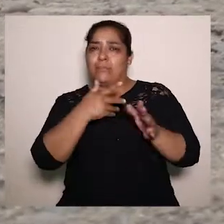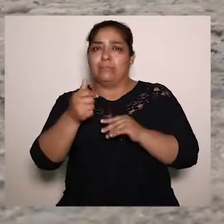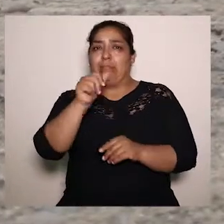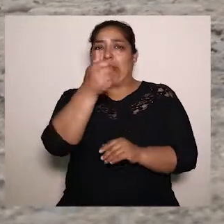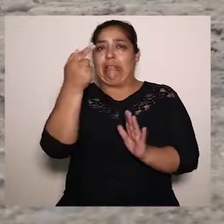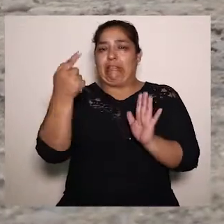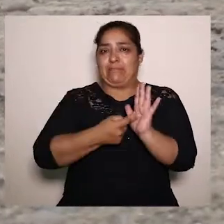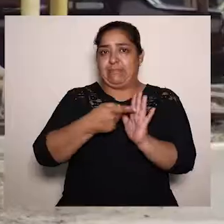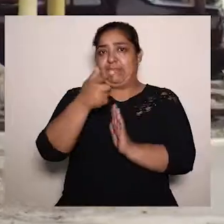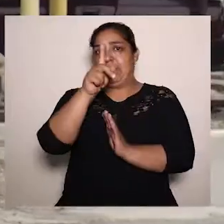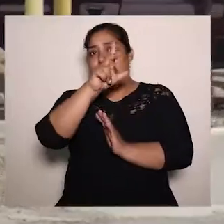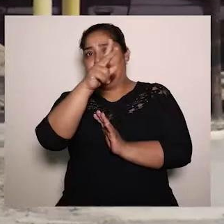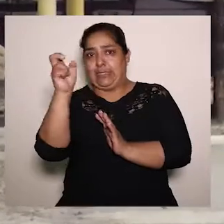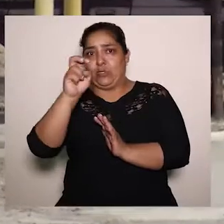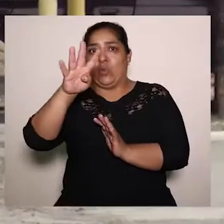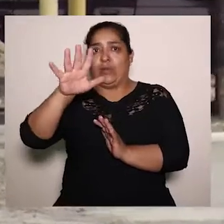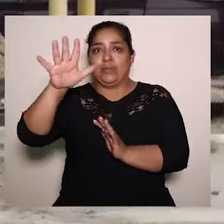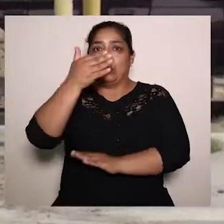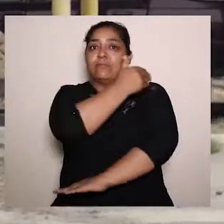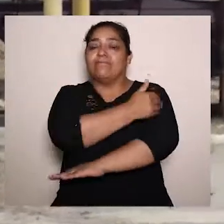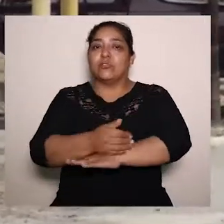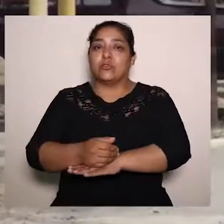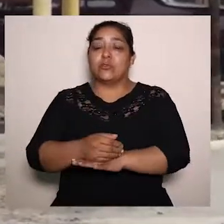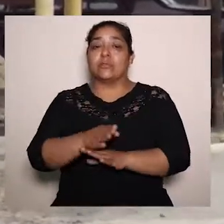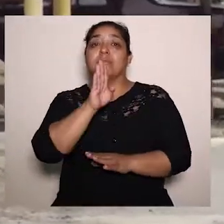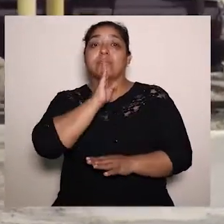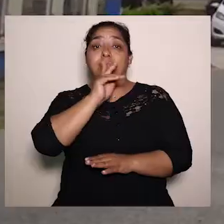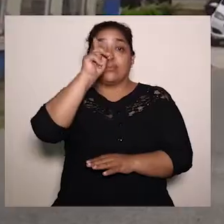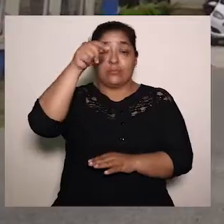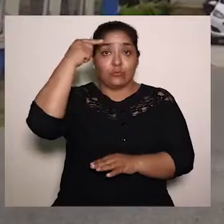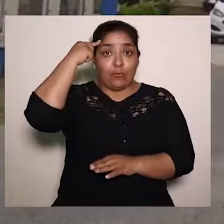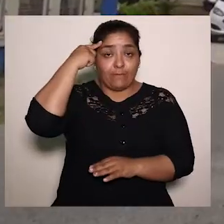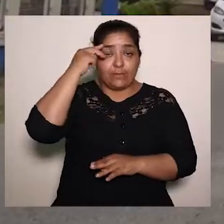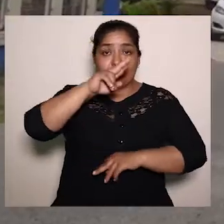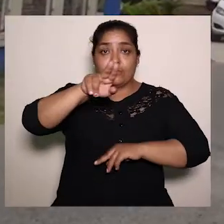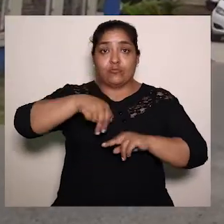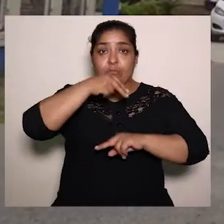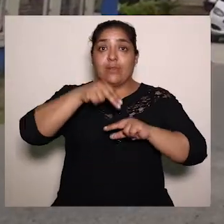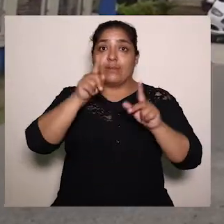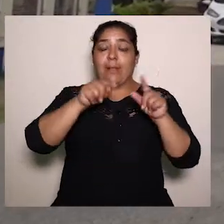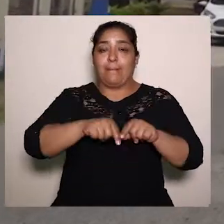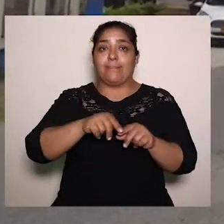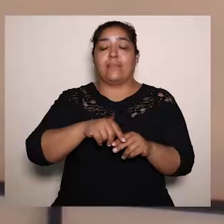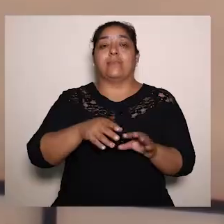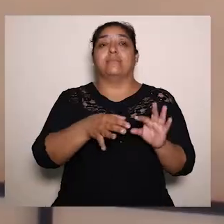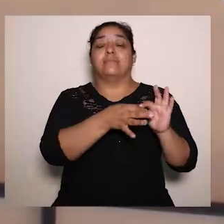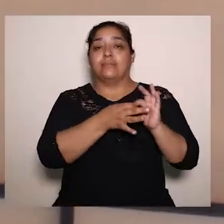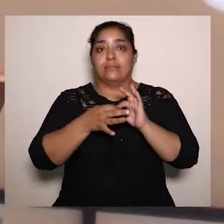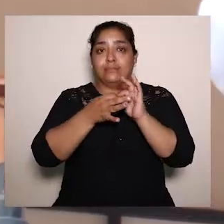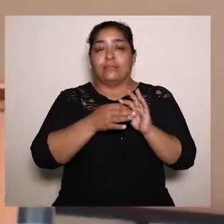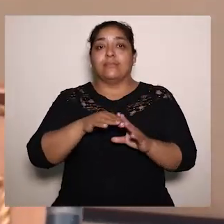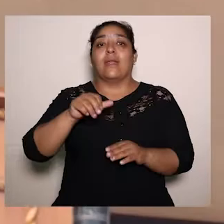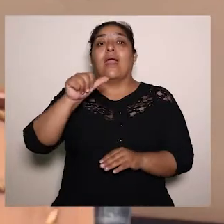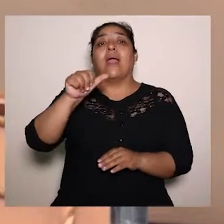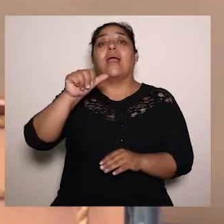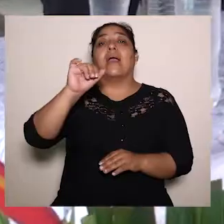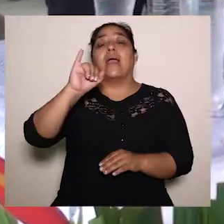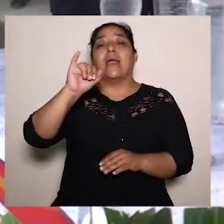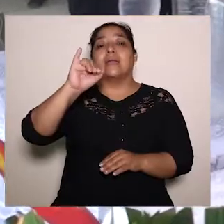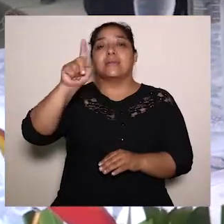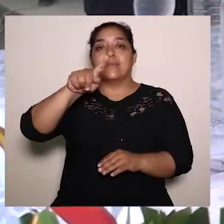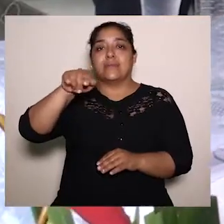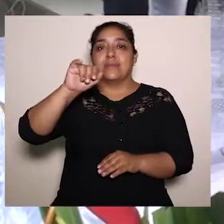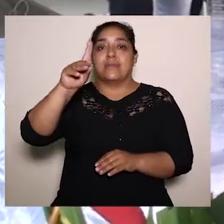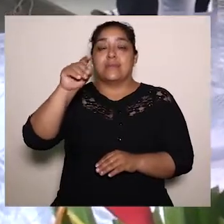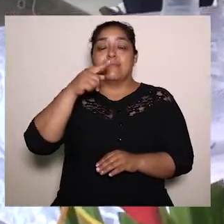iniciativa contará con recursos por 10 mil 345 millones de pesos dispuestos por la gobernación de nariño y la agencia española de cooperación